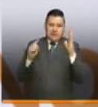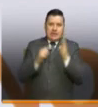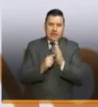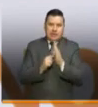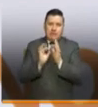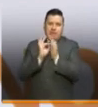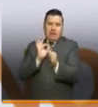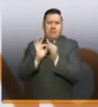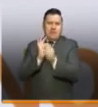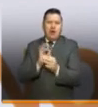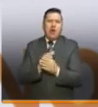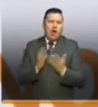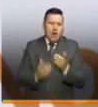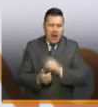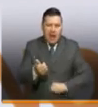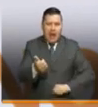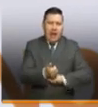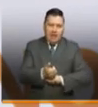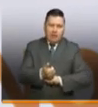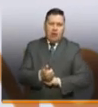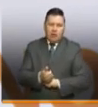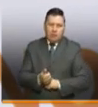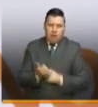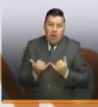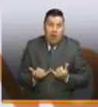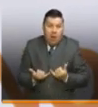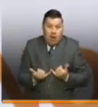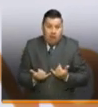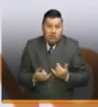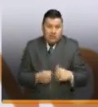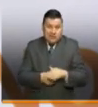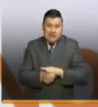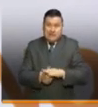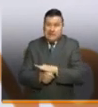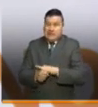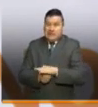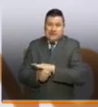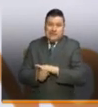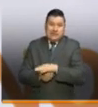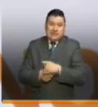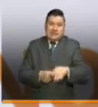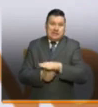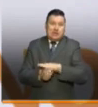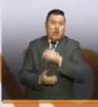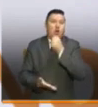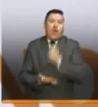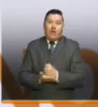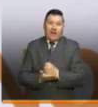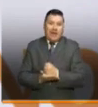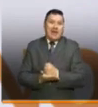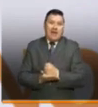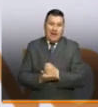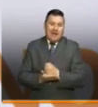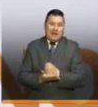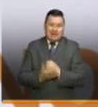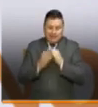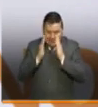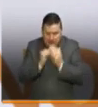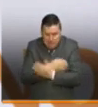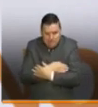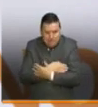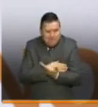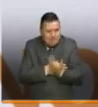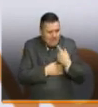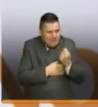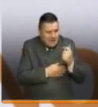como un mecanismo de apoyo a esta época de el aislamiento obligatorio y como un mecanismo que garantice su